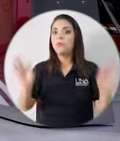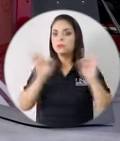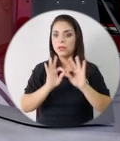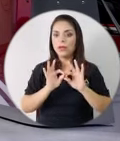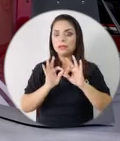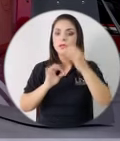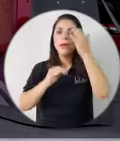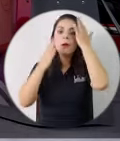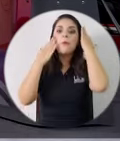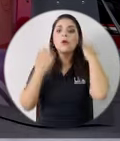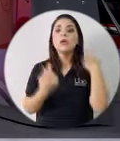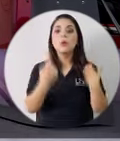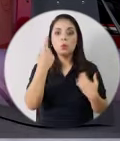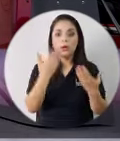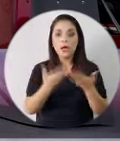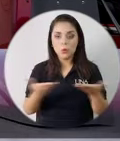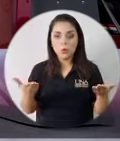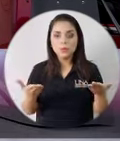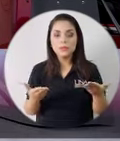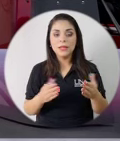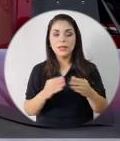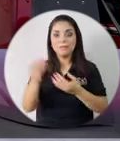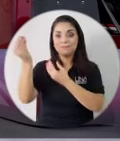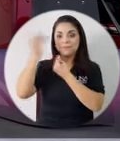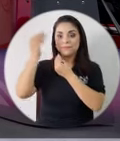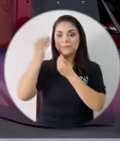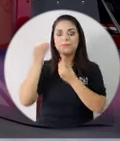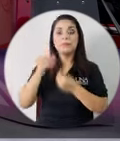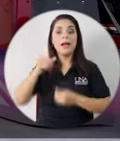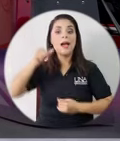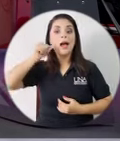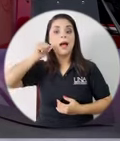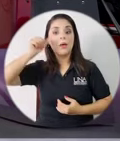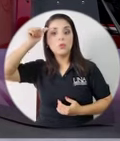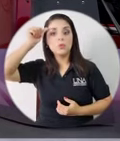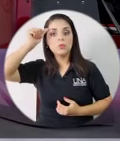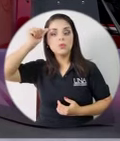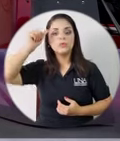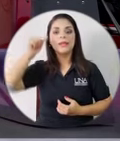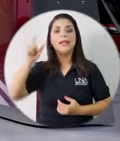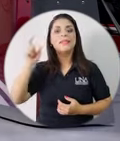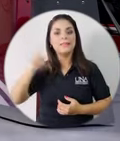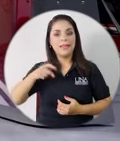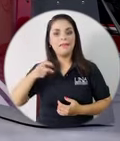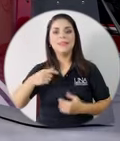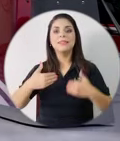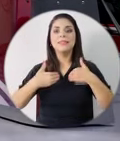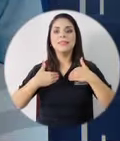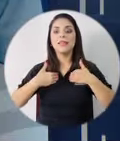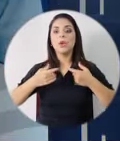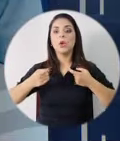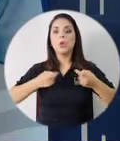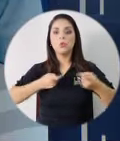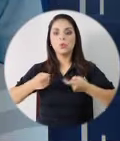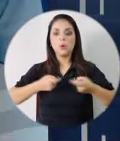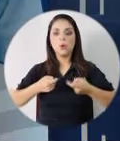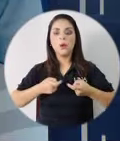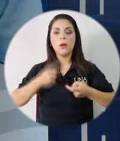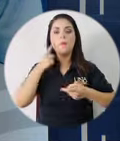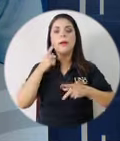no es así. Es vital e importante porque una de las cosas que nos enseñan es que las personas adultas tenemos que